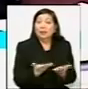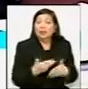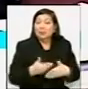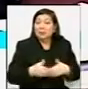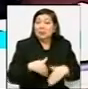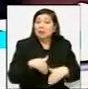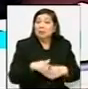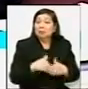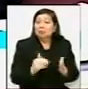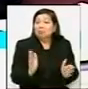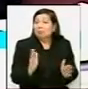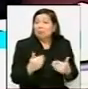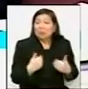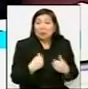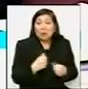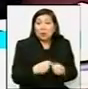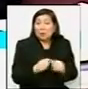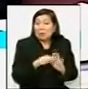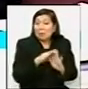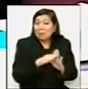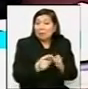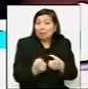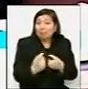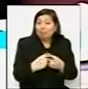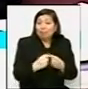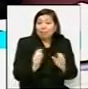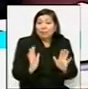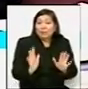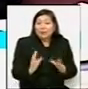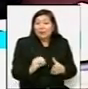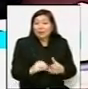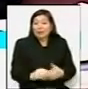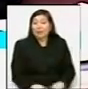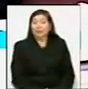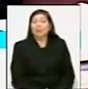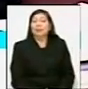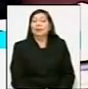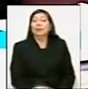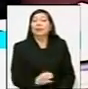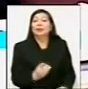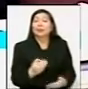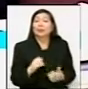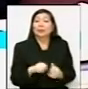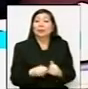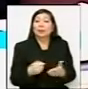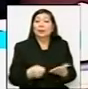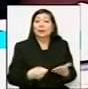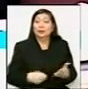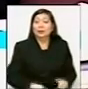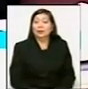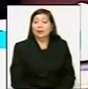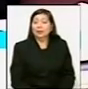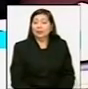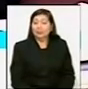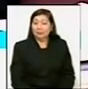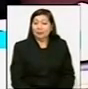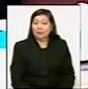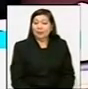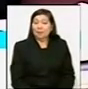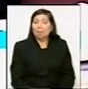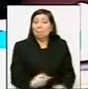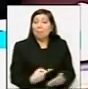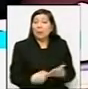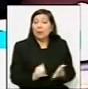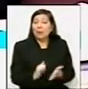proceso electoral no tiene el número mínimo de afiliados, entonces no se le suspende, sino se cancela su inscripción. Porque